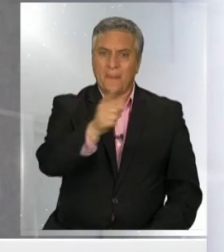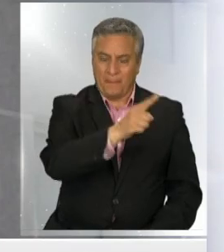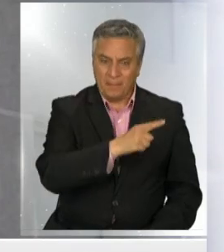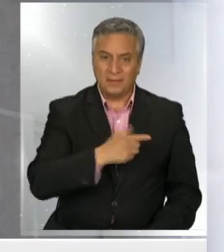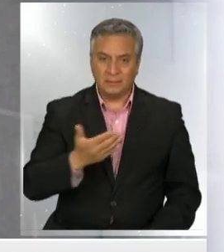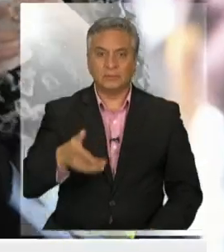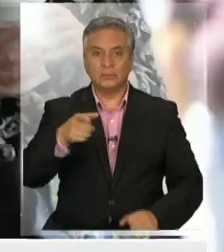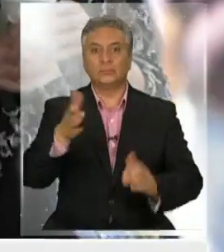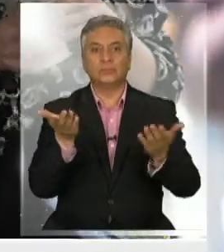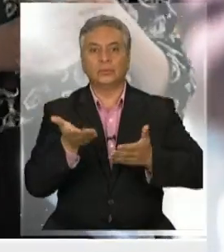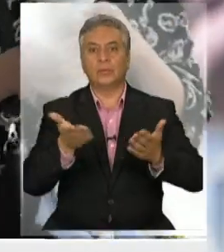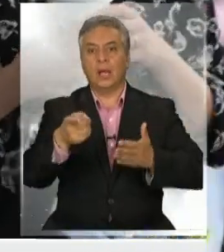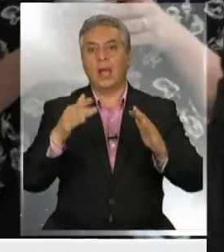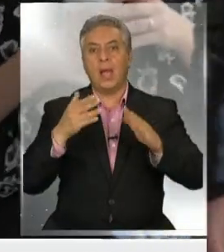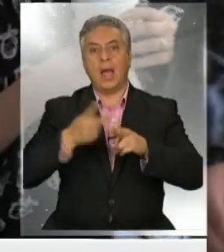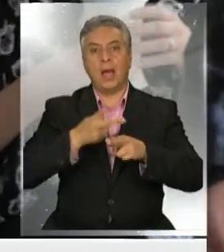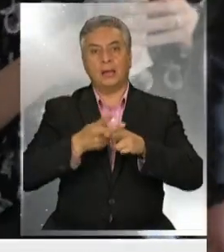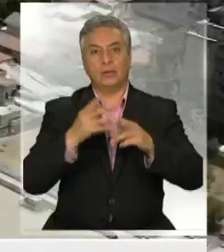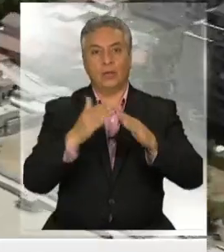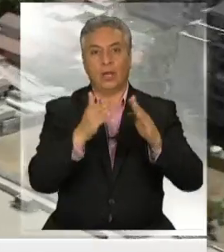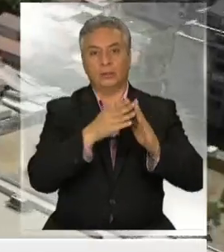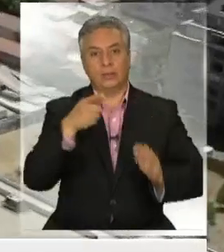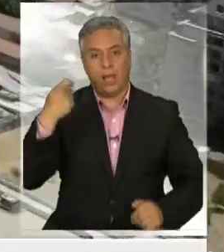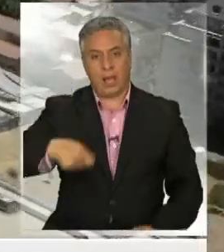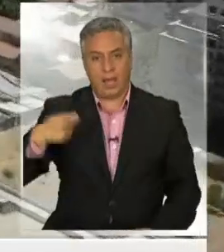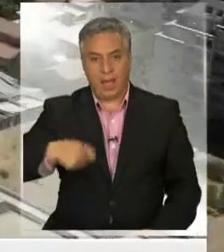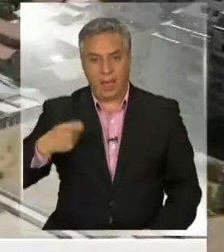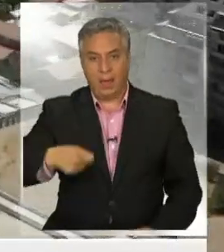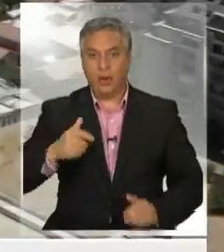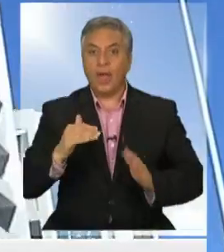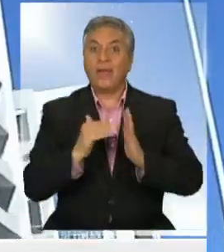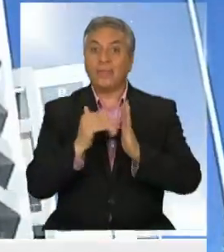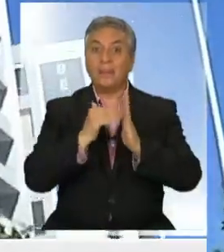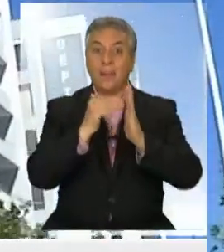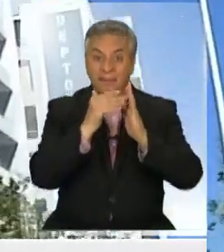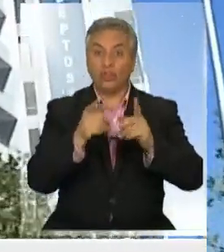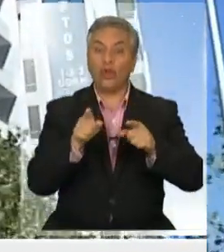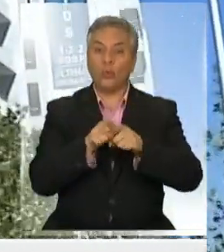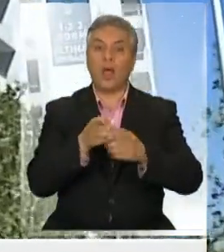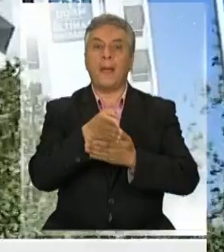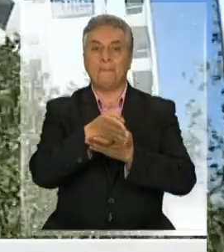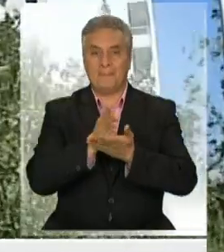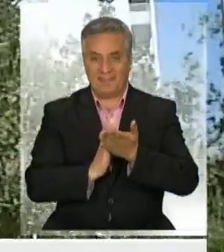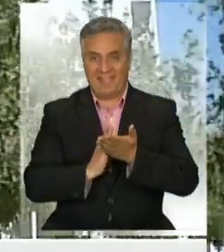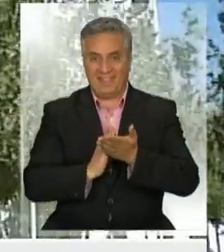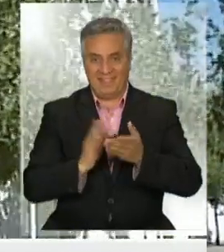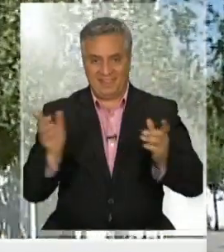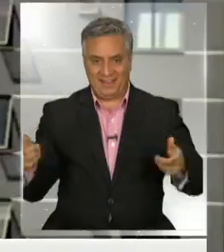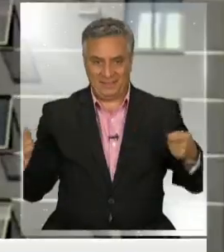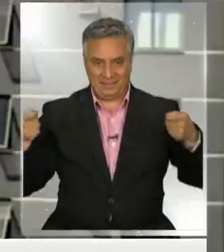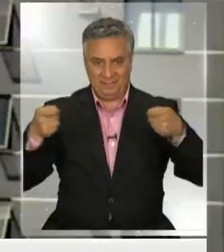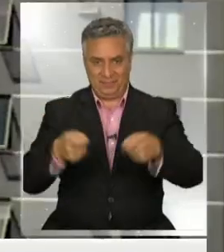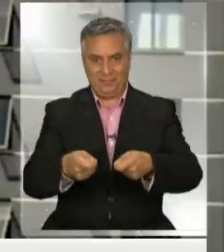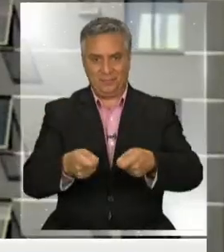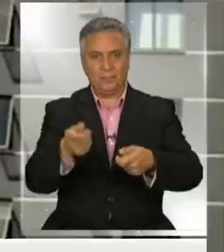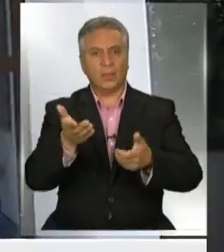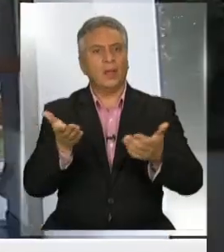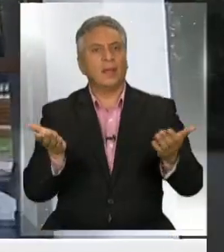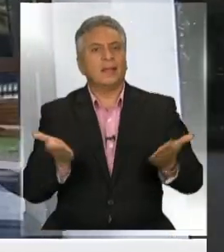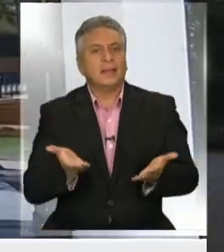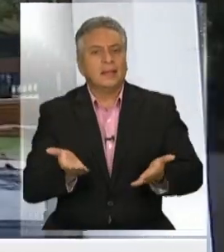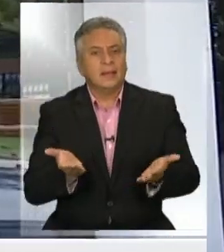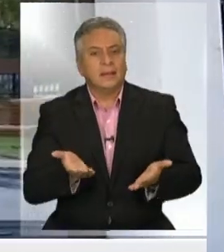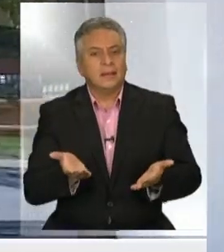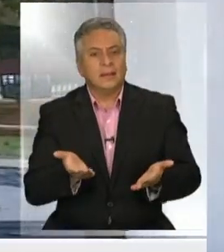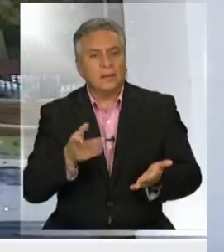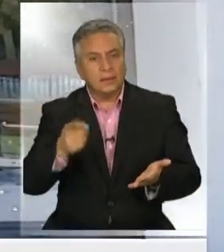el elevado precio de los arriendos, compartir un departamento se ha transformado en una buena opción. Pero, ¿qué se debe tener en cuenta